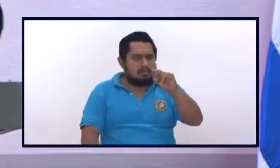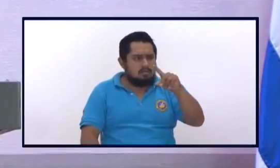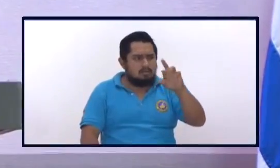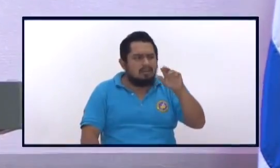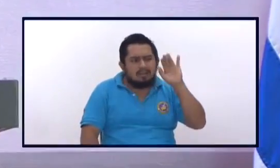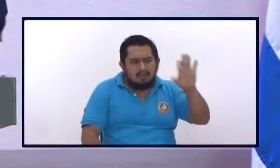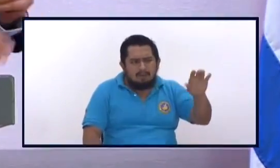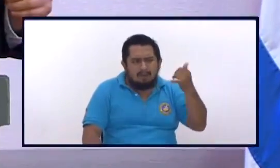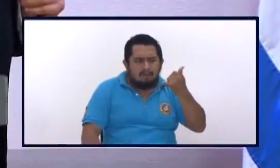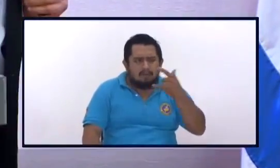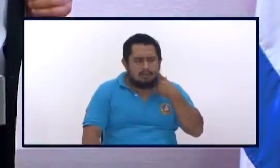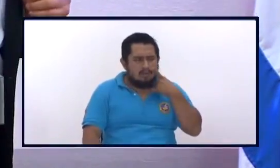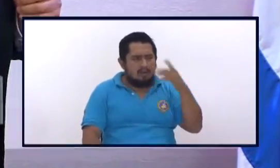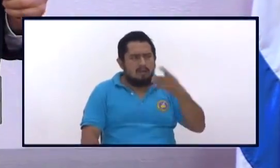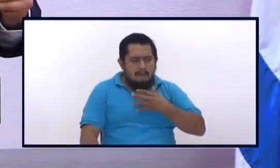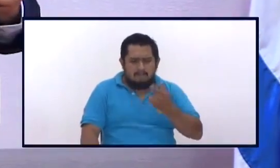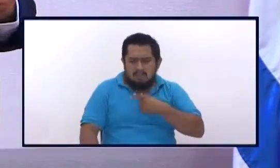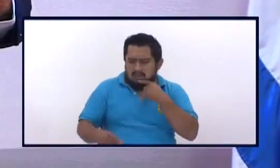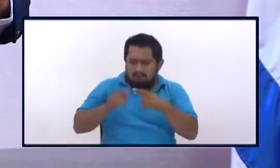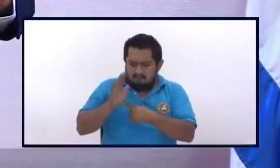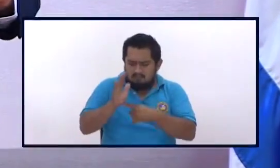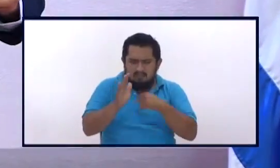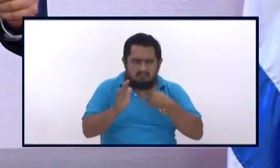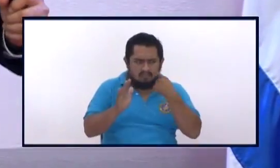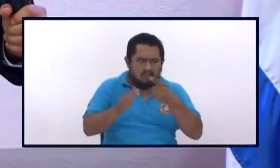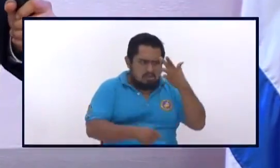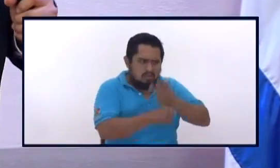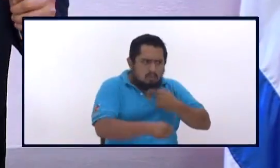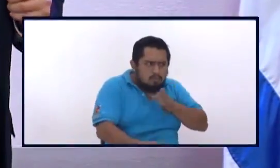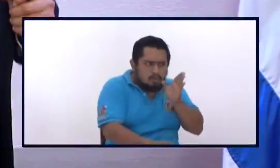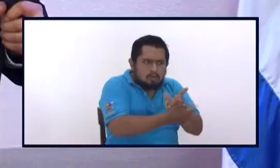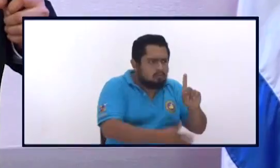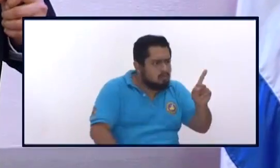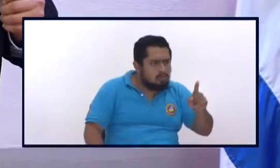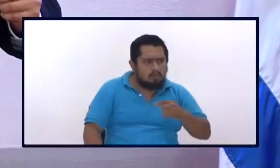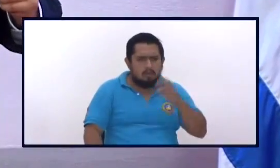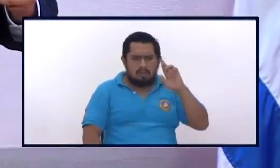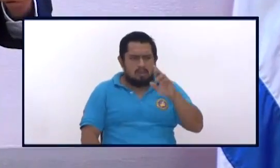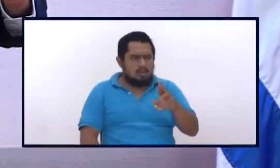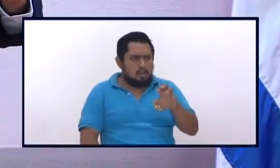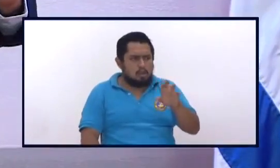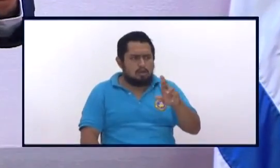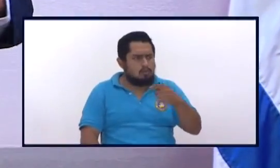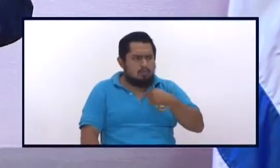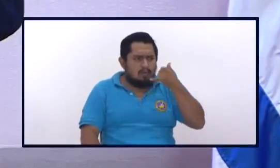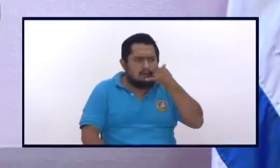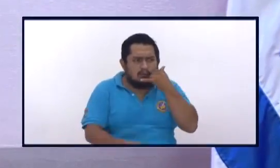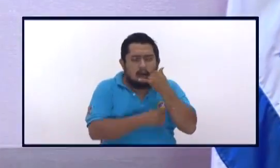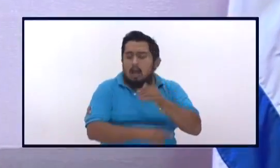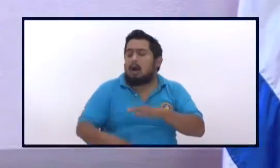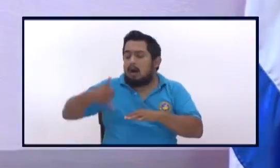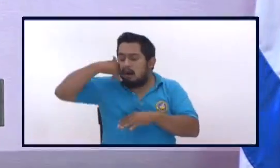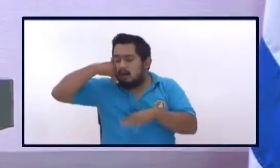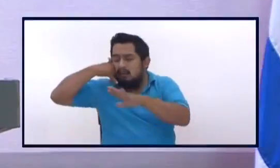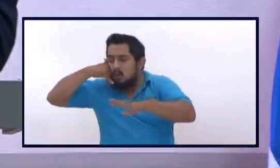puede ser un favor fíjese que el jefe me está reclamando por esta factura y yo no he ido a guatemala y yo no tengo roaming me dijo y donde andaba en tal lugar